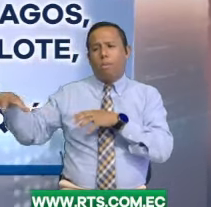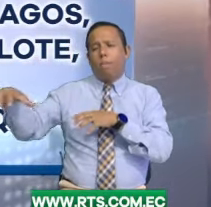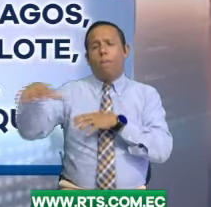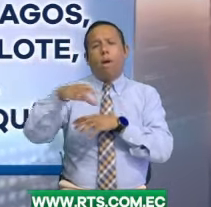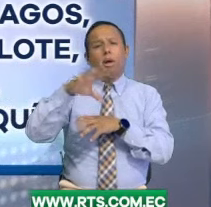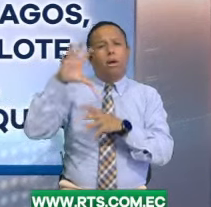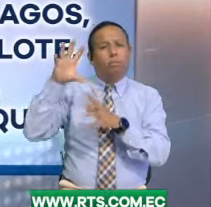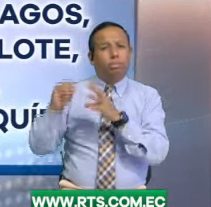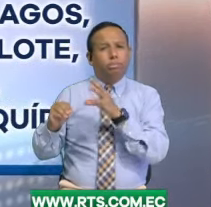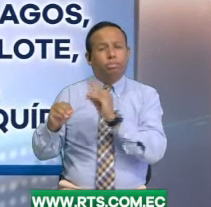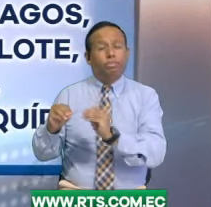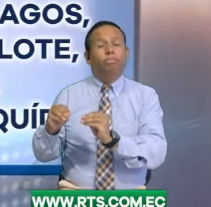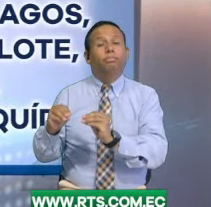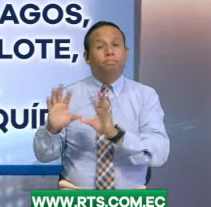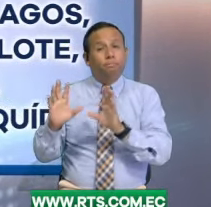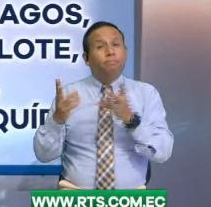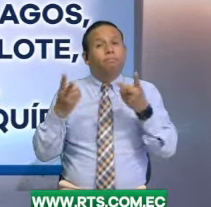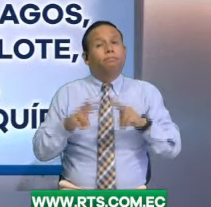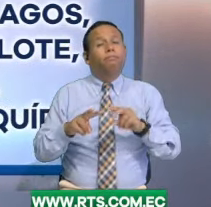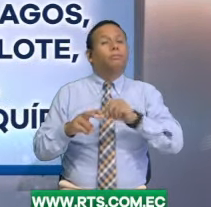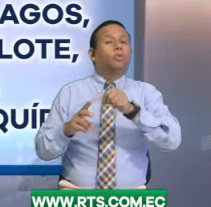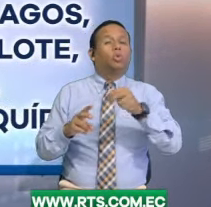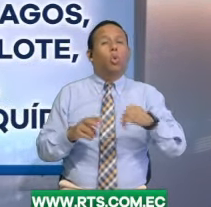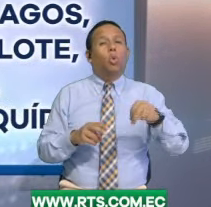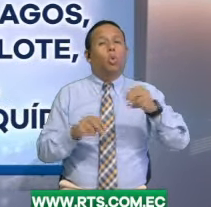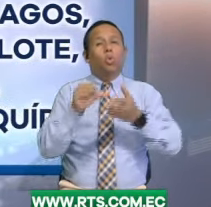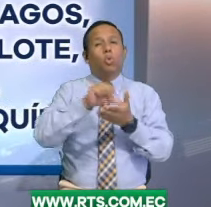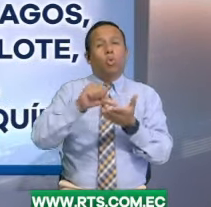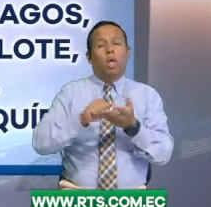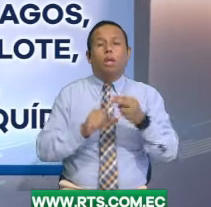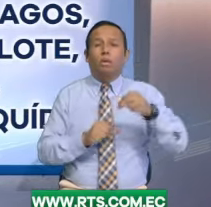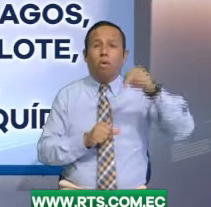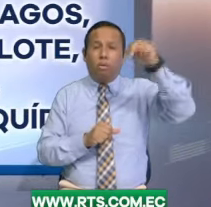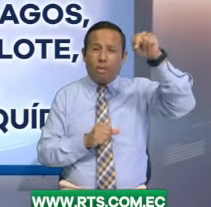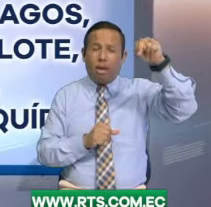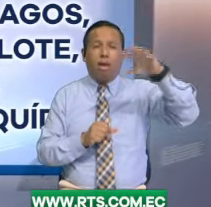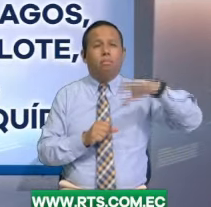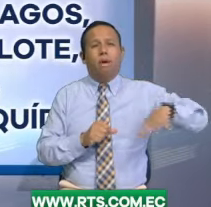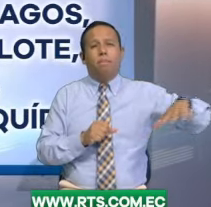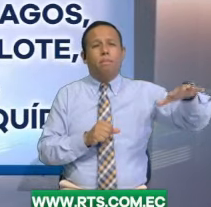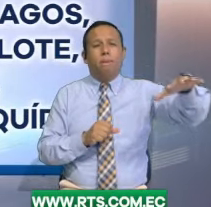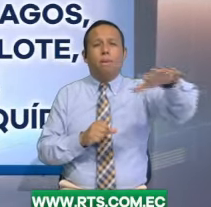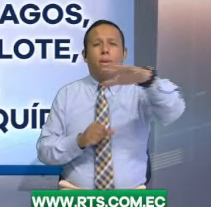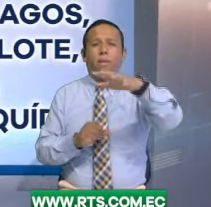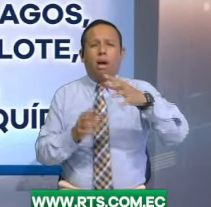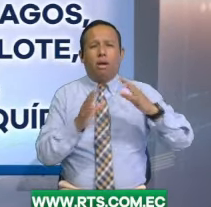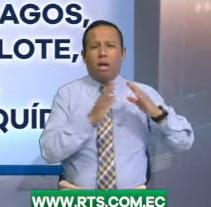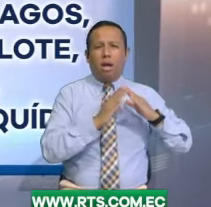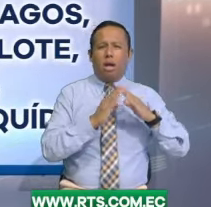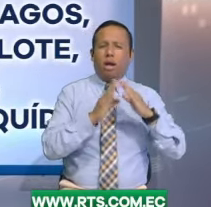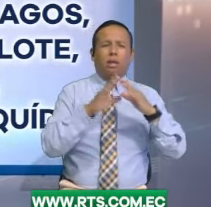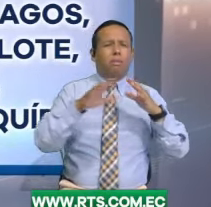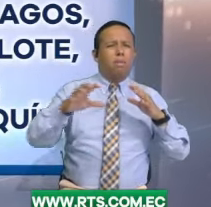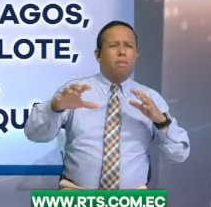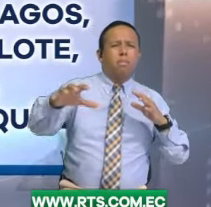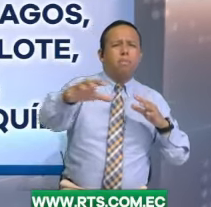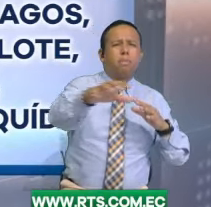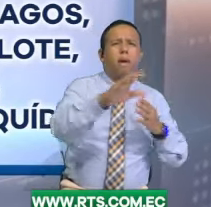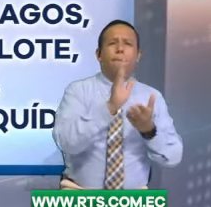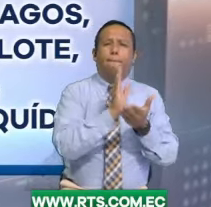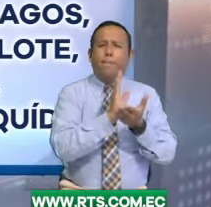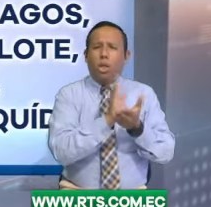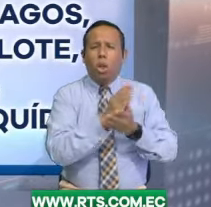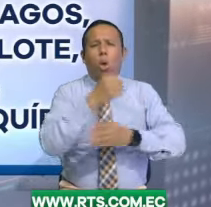guasmo Asimismo en Ciudad Santiago mucho lote vergeles Urbanización metrópolis bastión popular